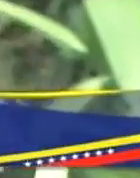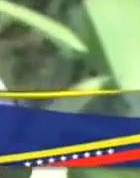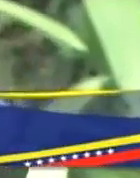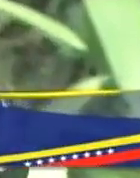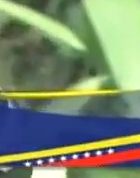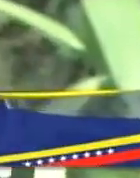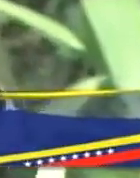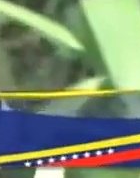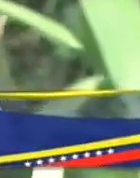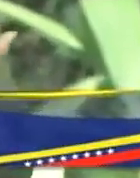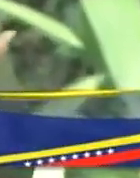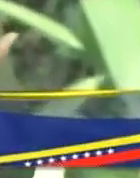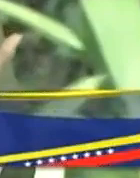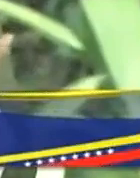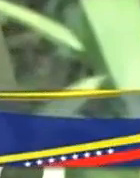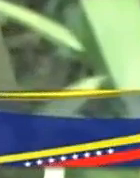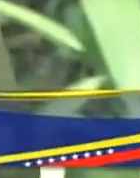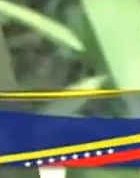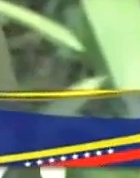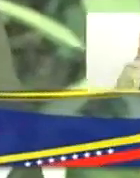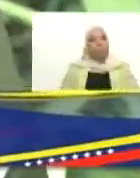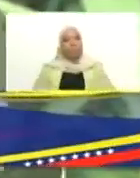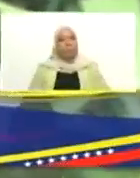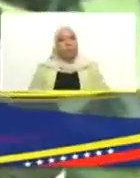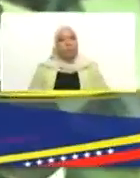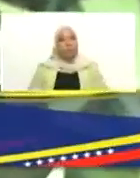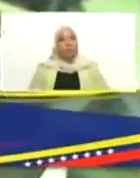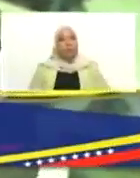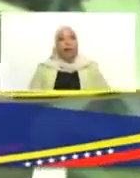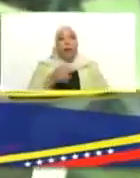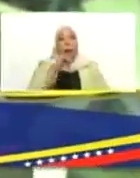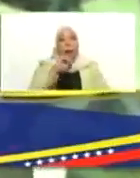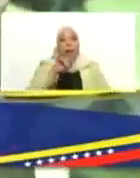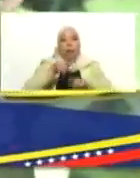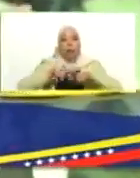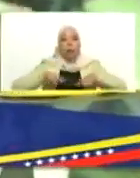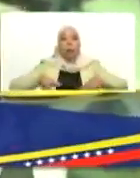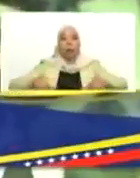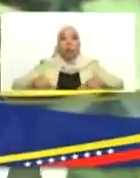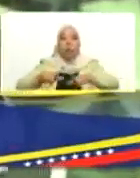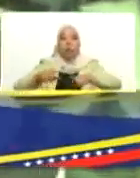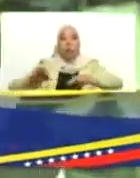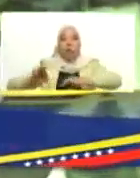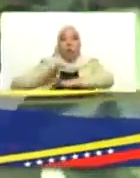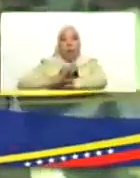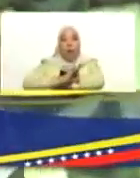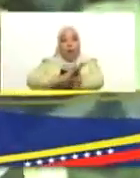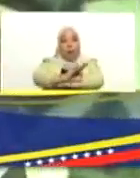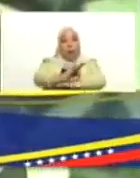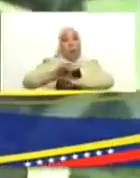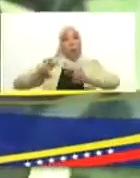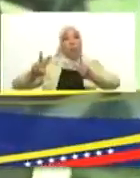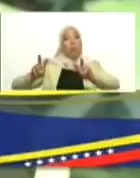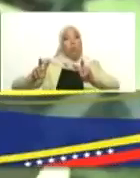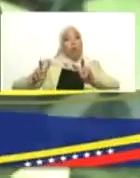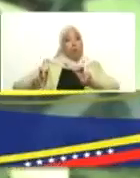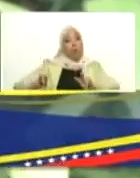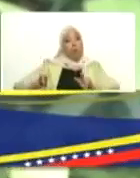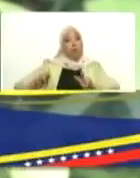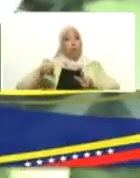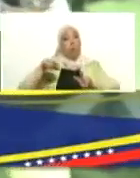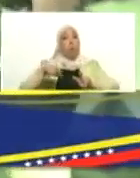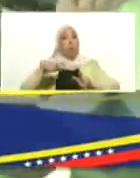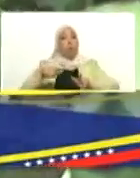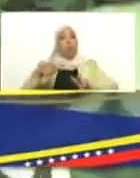mucho que hablar porque es un espacio diseñado como arquitectura moderna y ganó